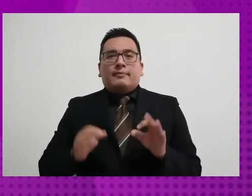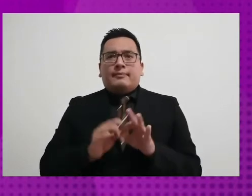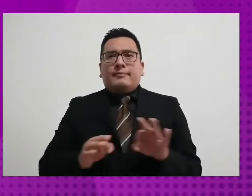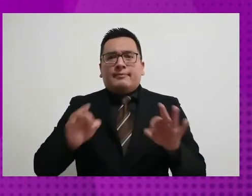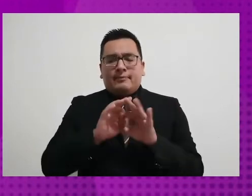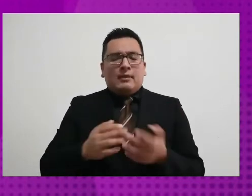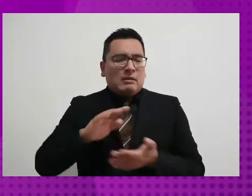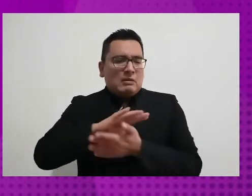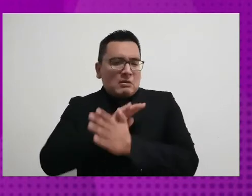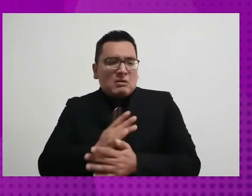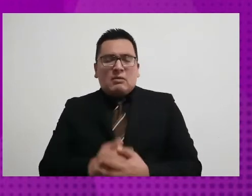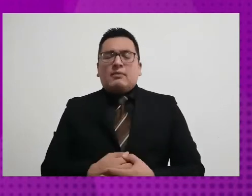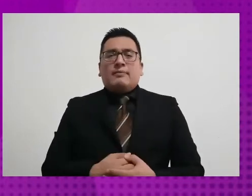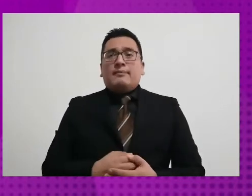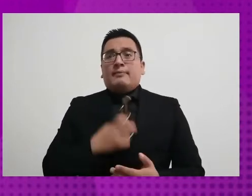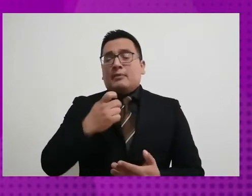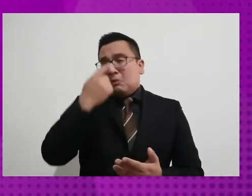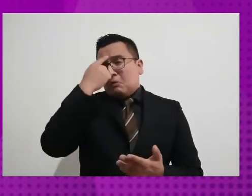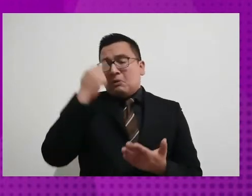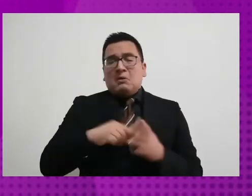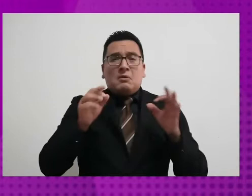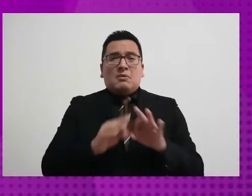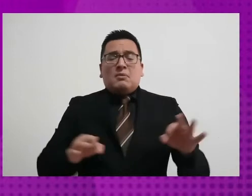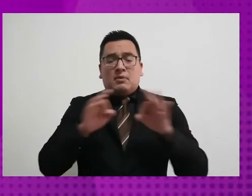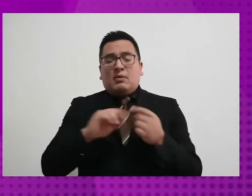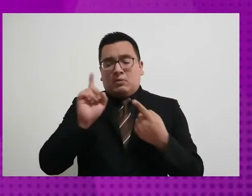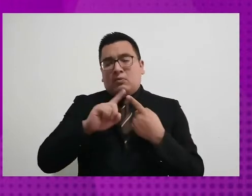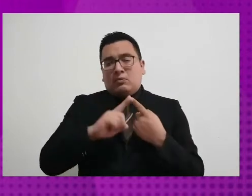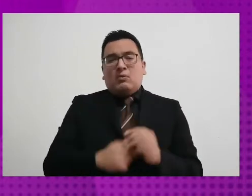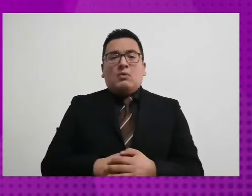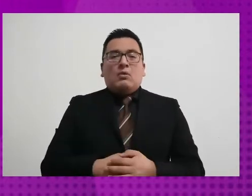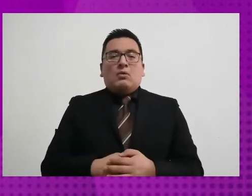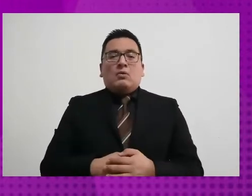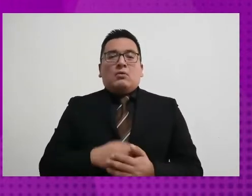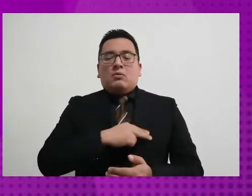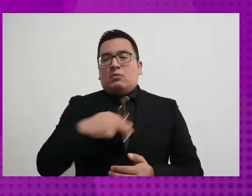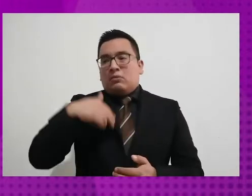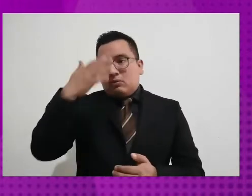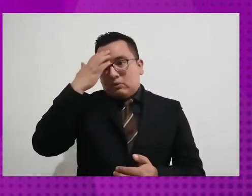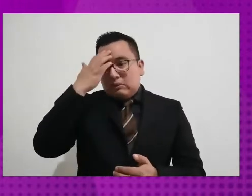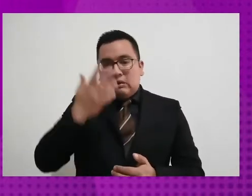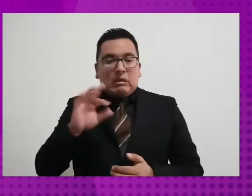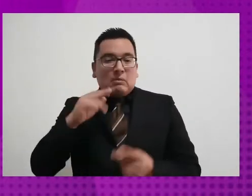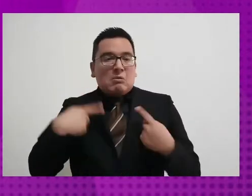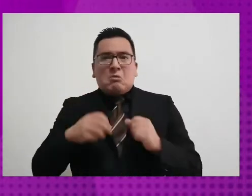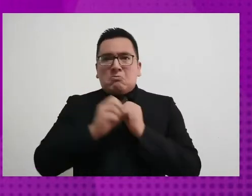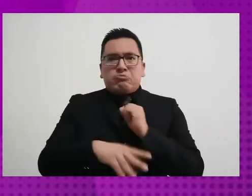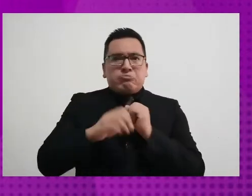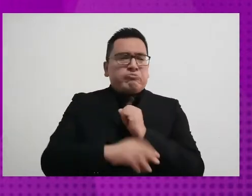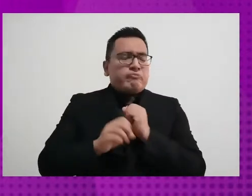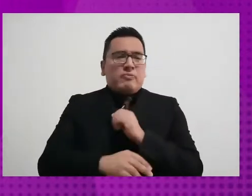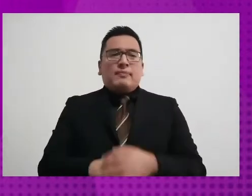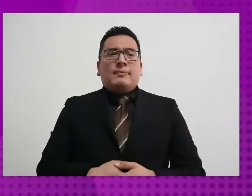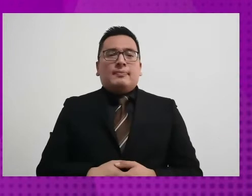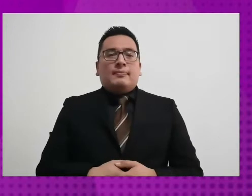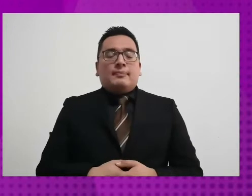violencia política en razón de género. Y entonces me parece muy importante, primero, que se haga cargo de omisiones legislativas, que mandate que se hagan